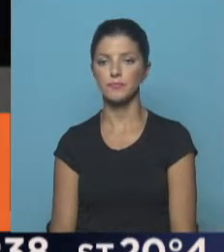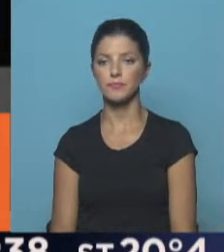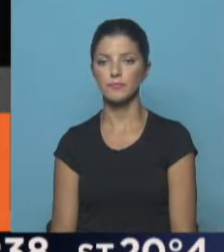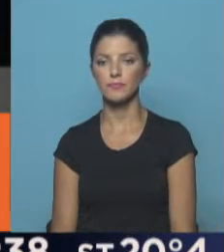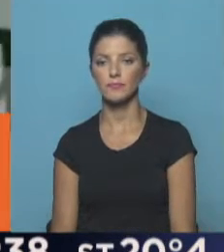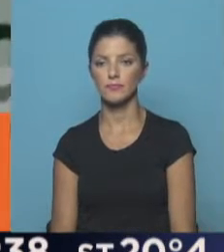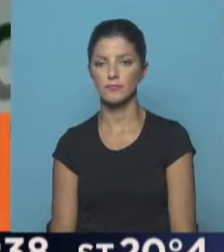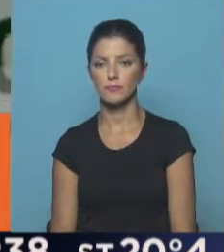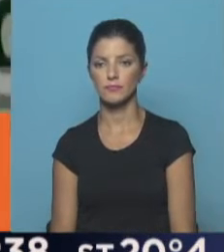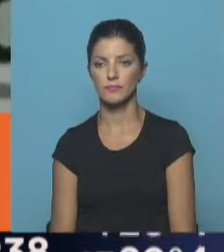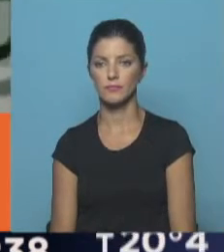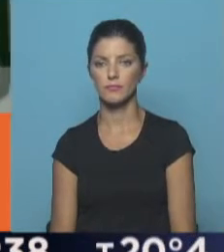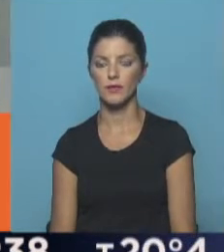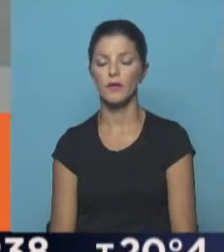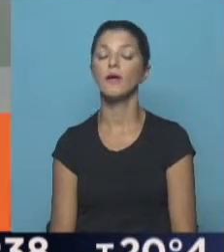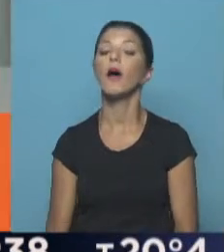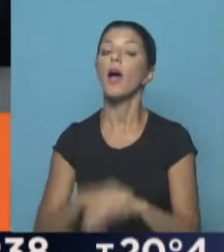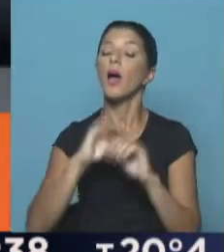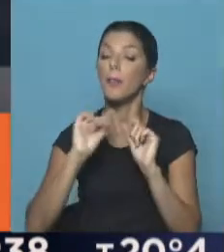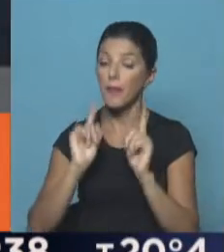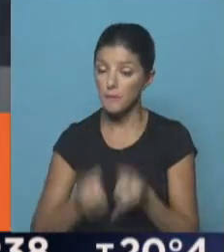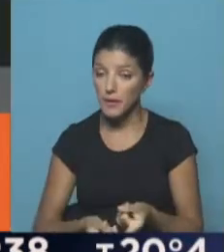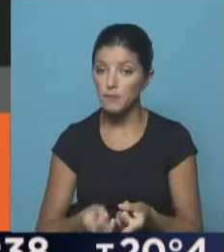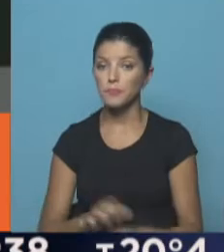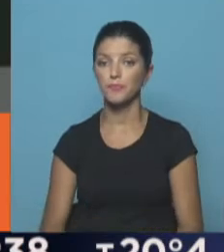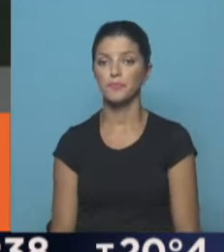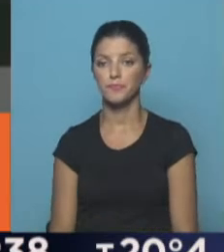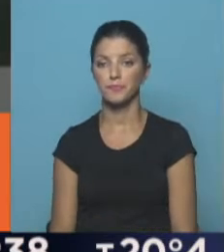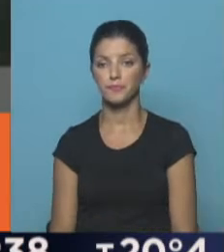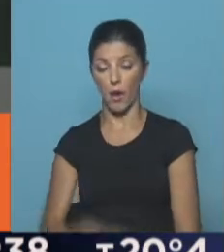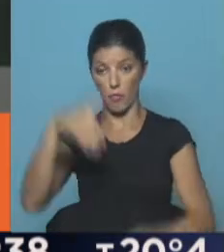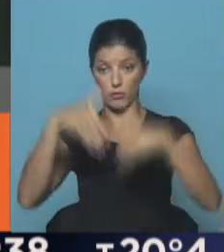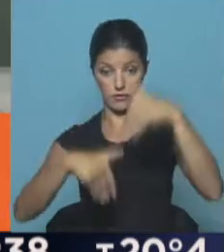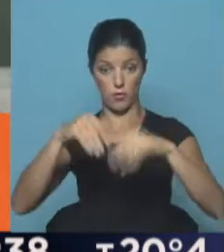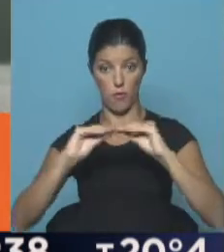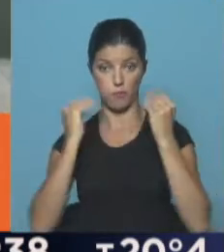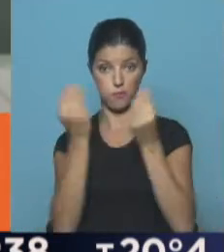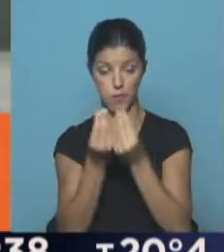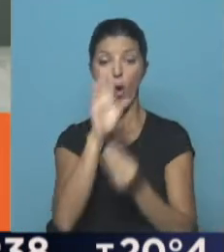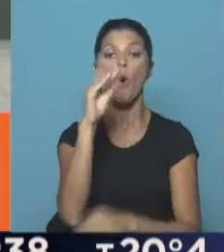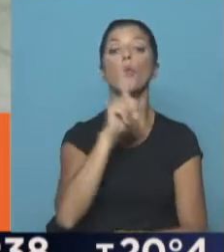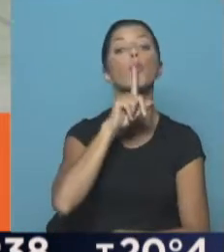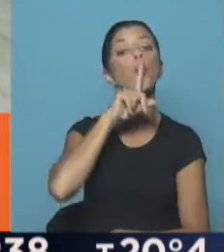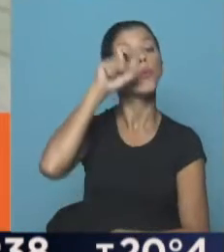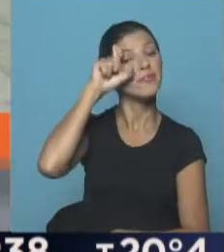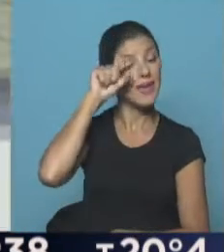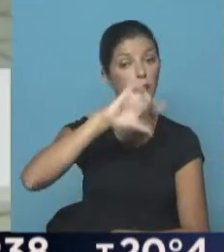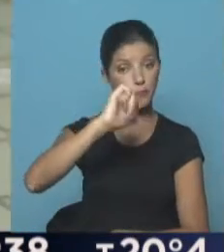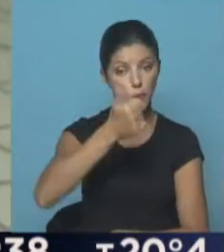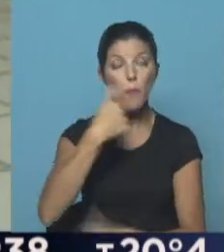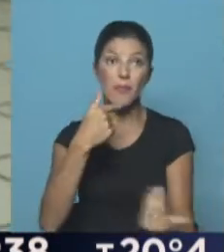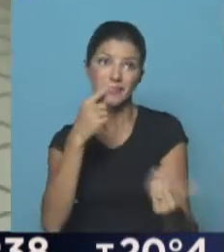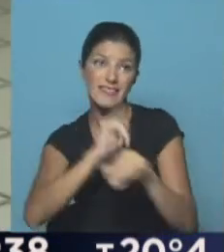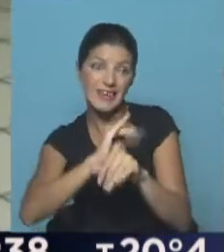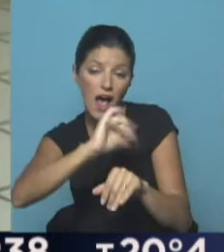es un voto en el cual el resultado de Rutte se podría juzgar como un éxito parcial,